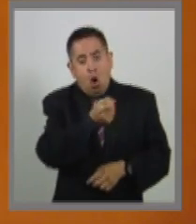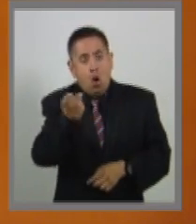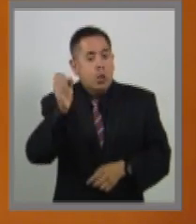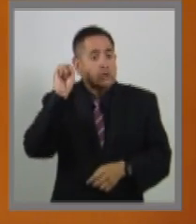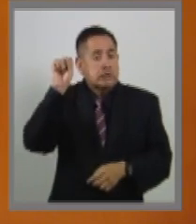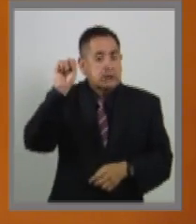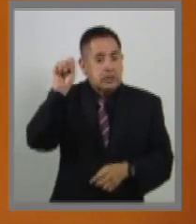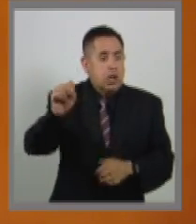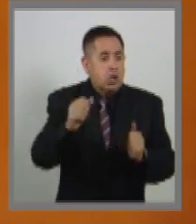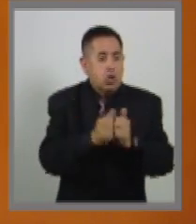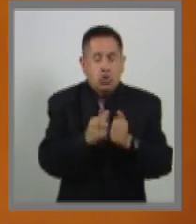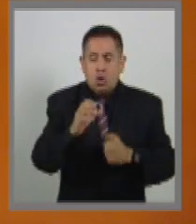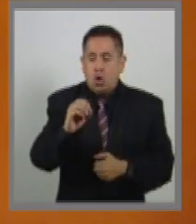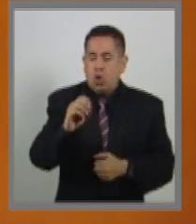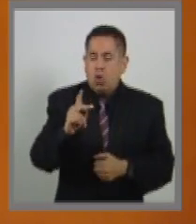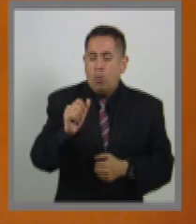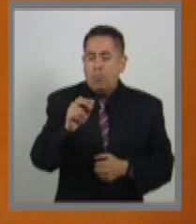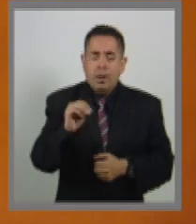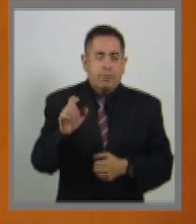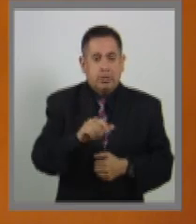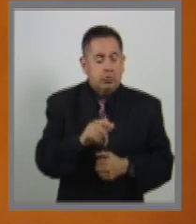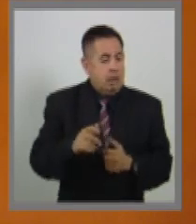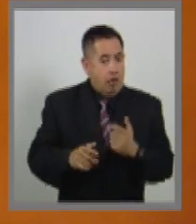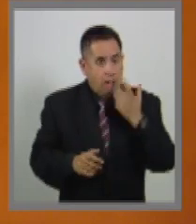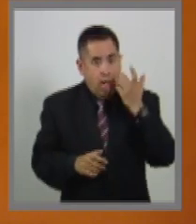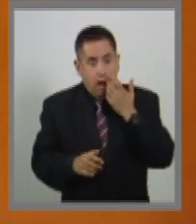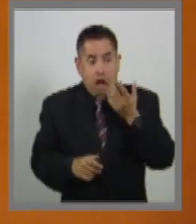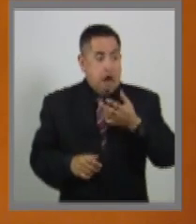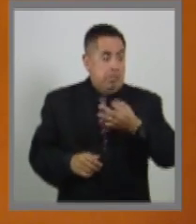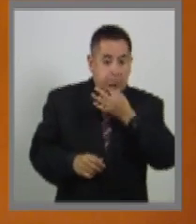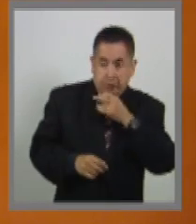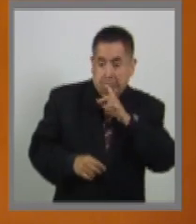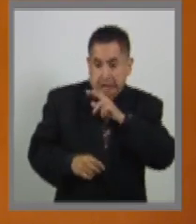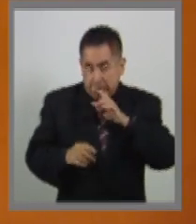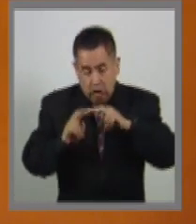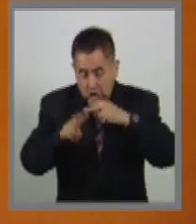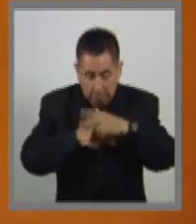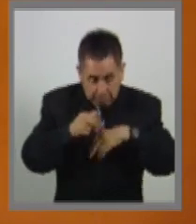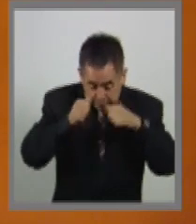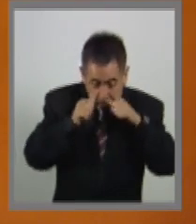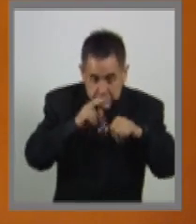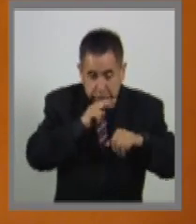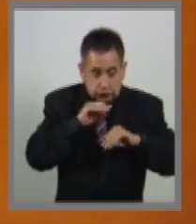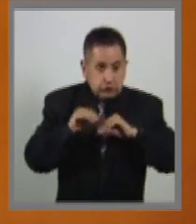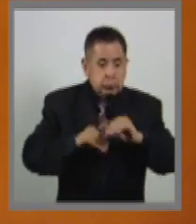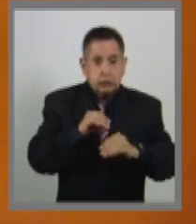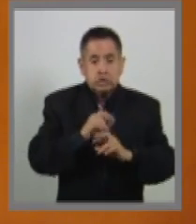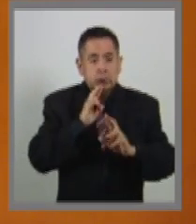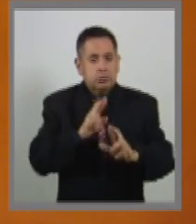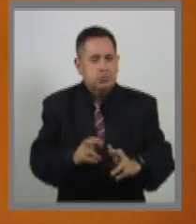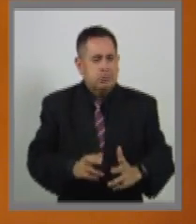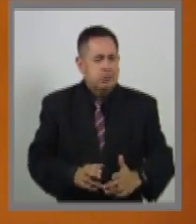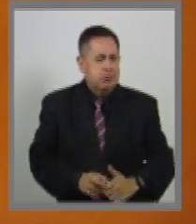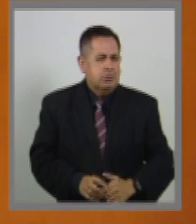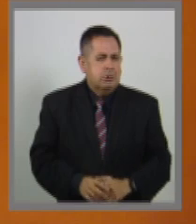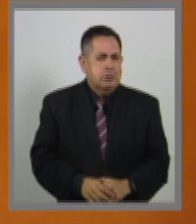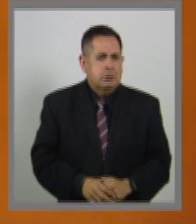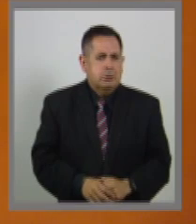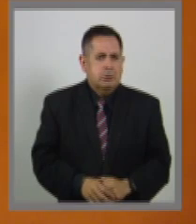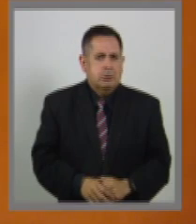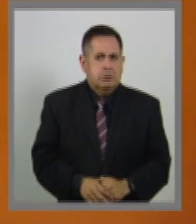como Coparmex. Ah, porque esa inmediatamente la atendemos.